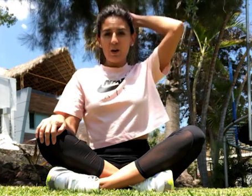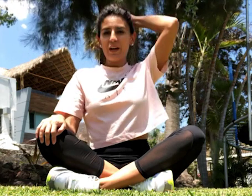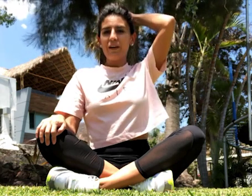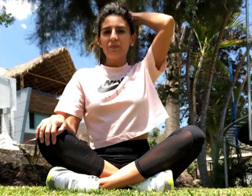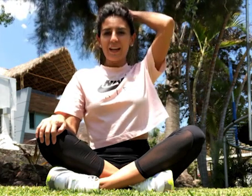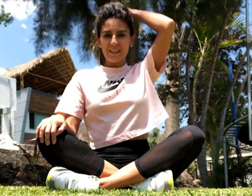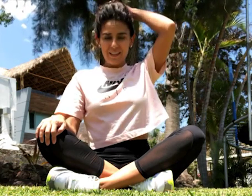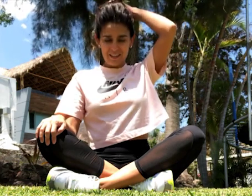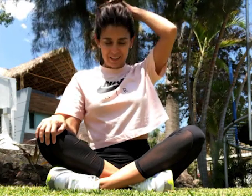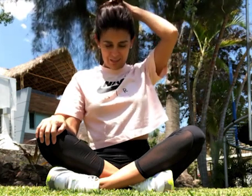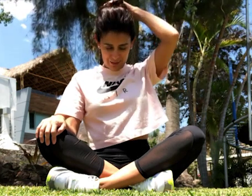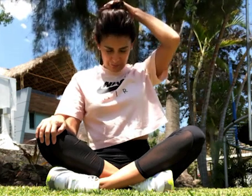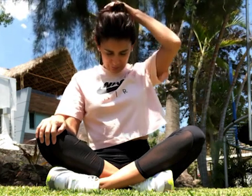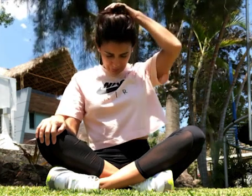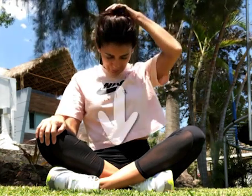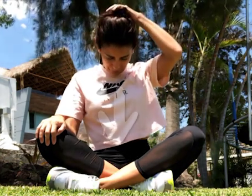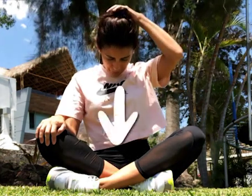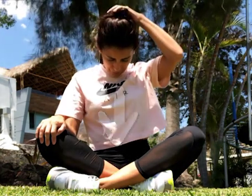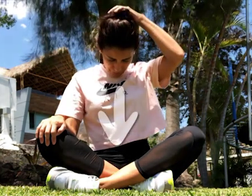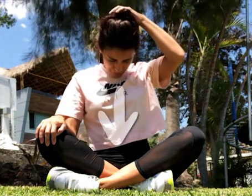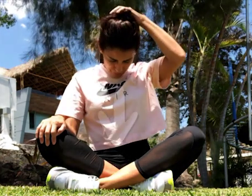Y ahora hacia el centro.